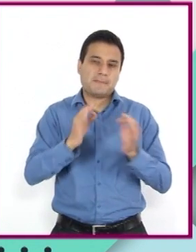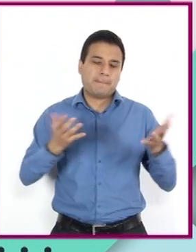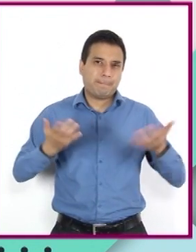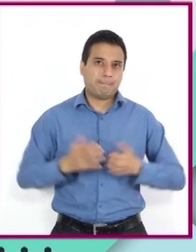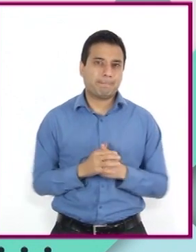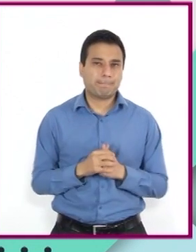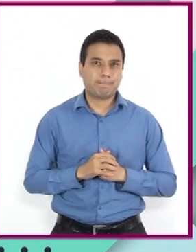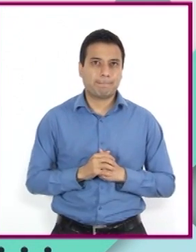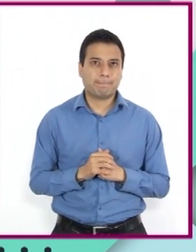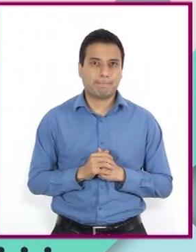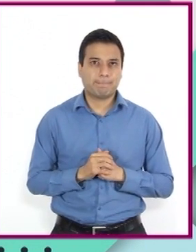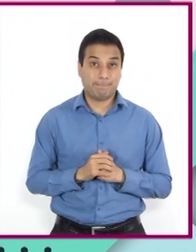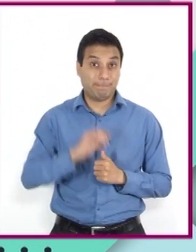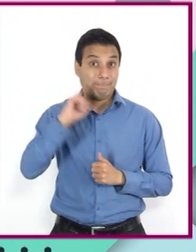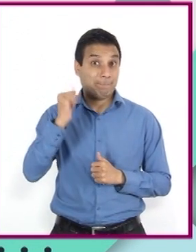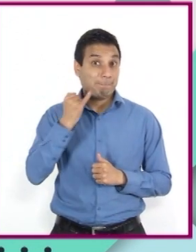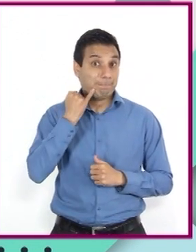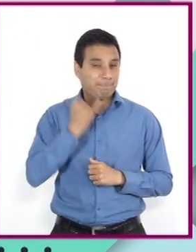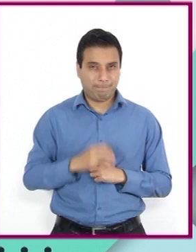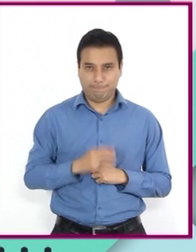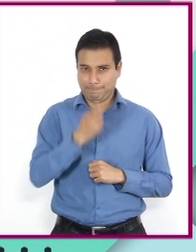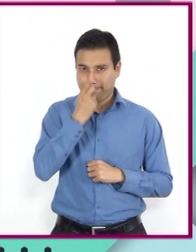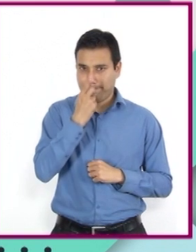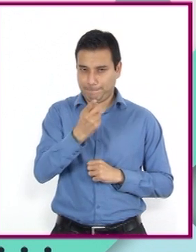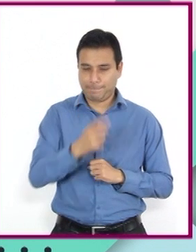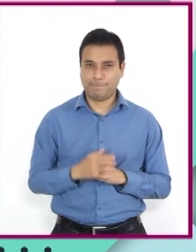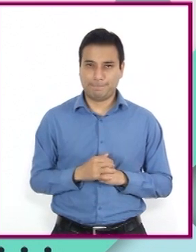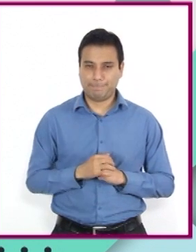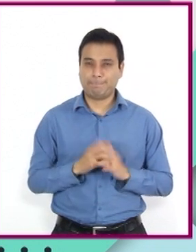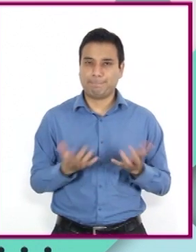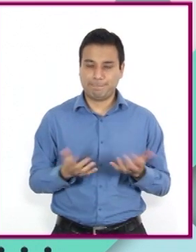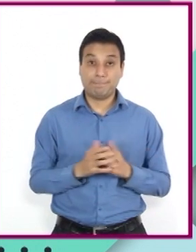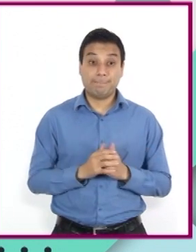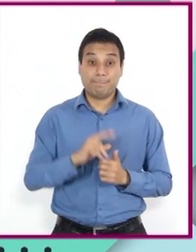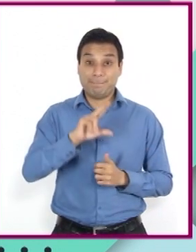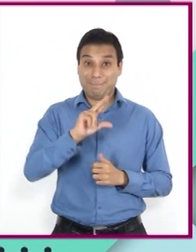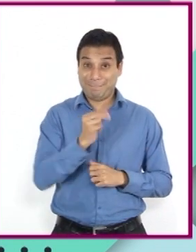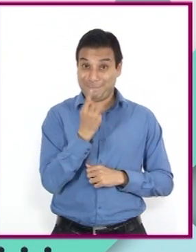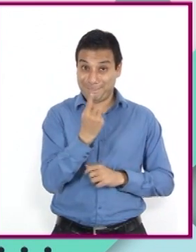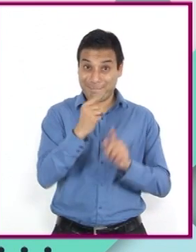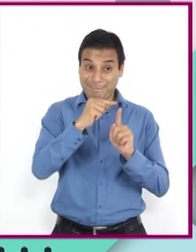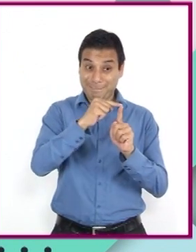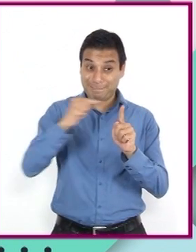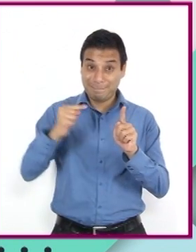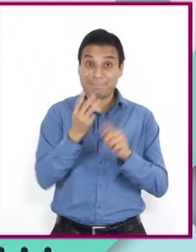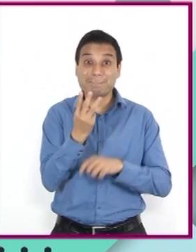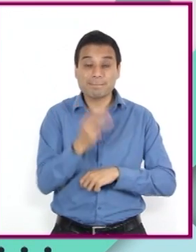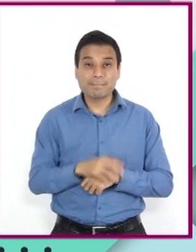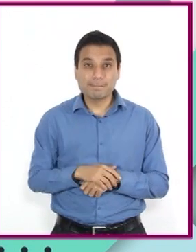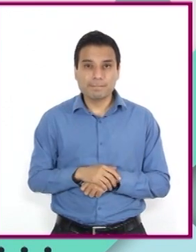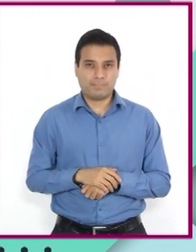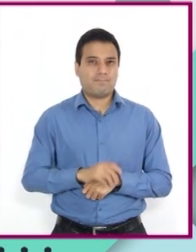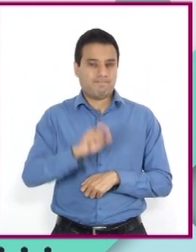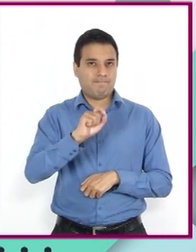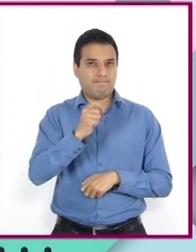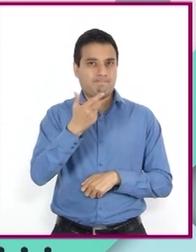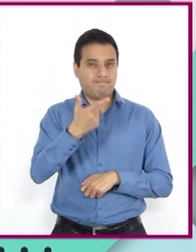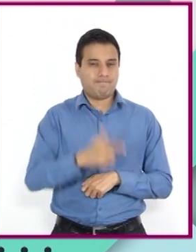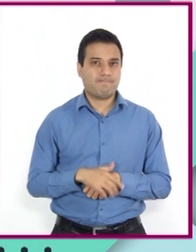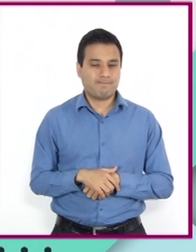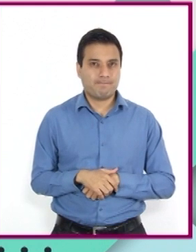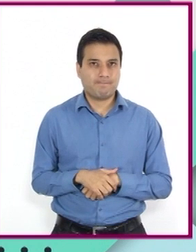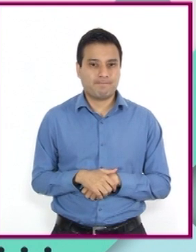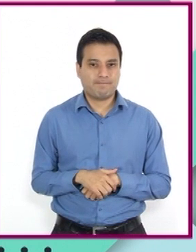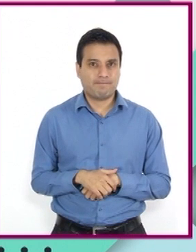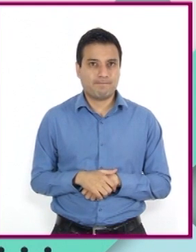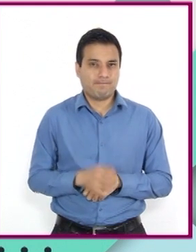partes. Giancarlo sigue. Entonces, 81 entre 3 es 27.